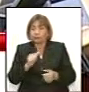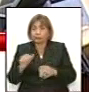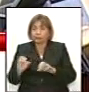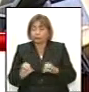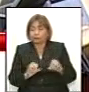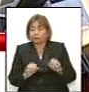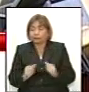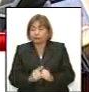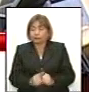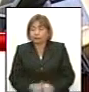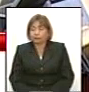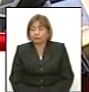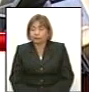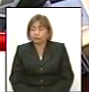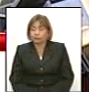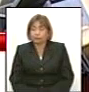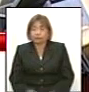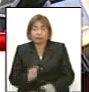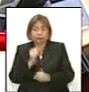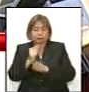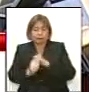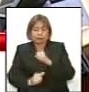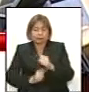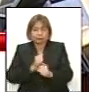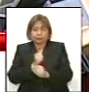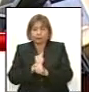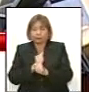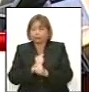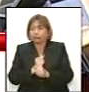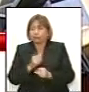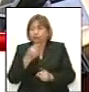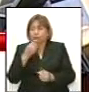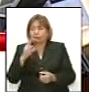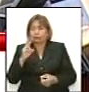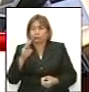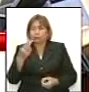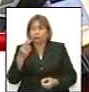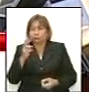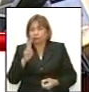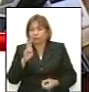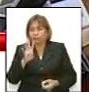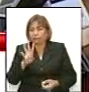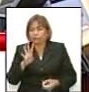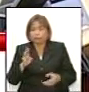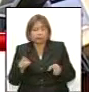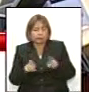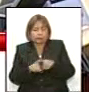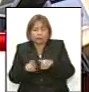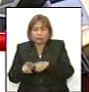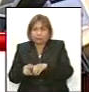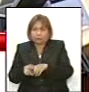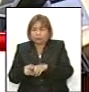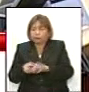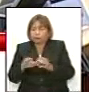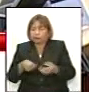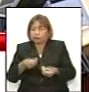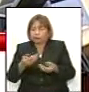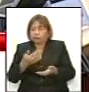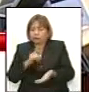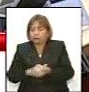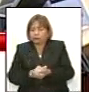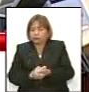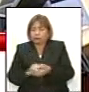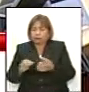acciones anualizadas del 2019 al 2024, tanto en los componentes vinculados a